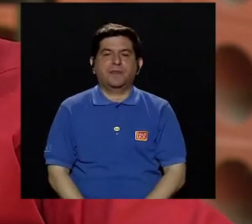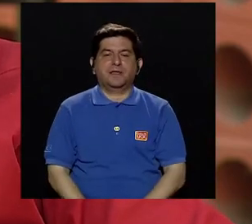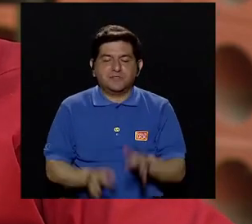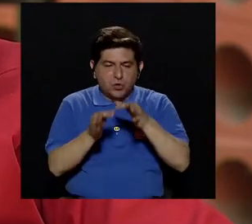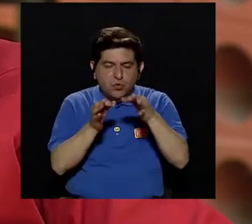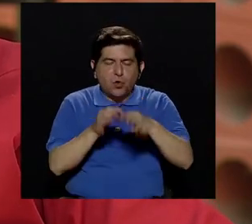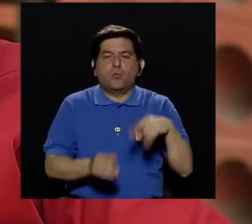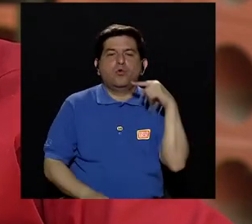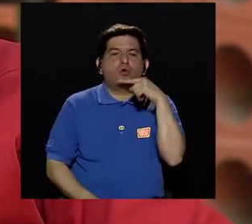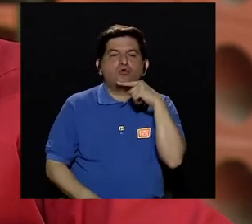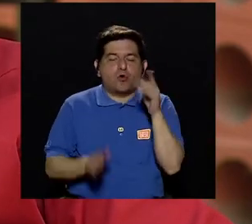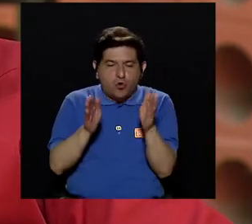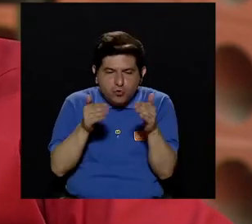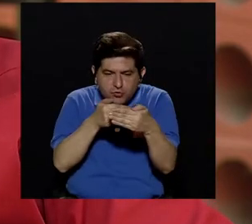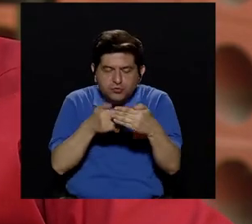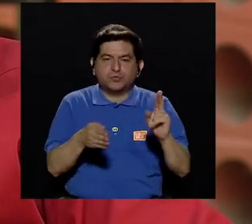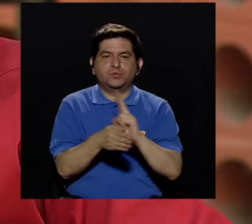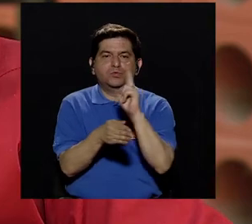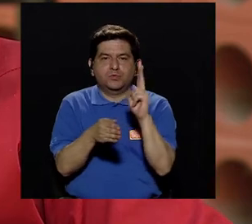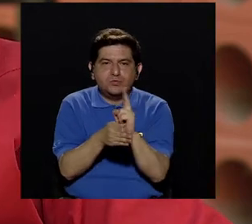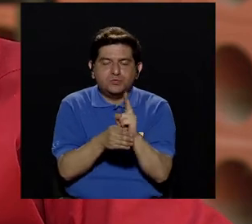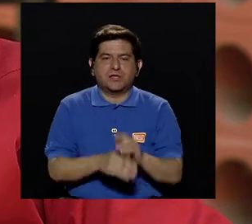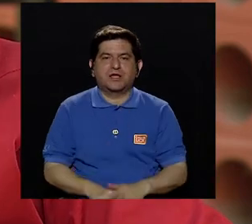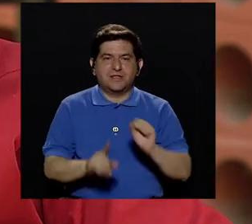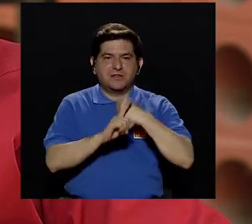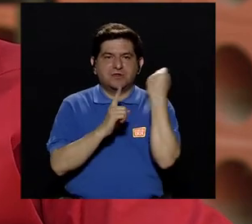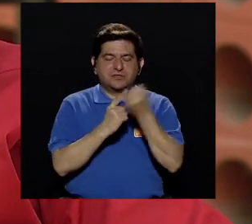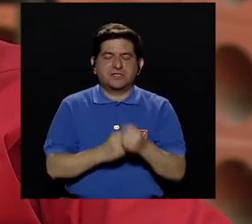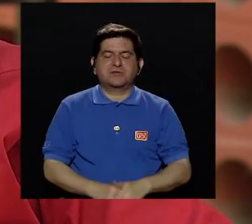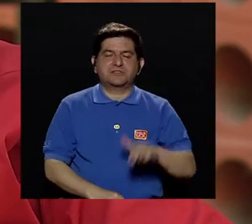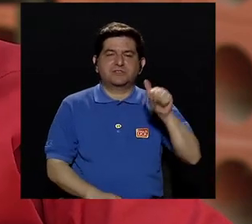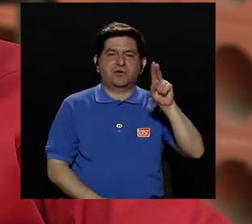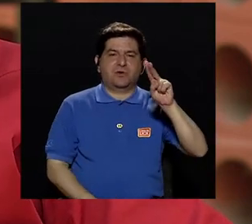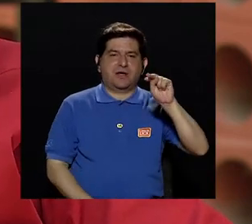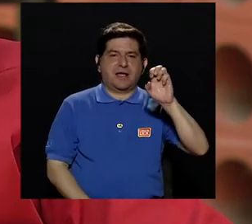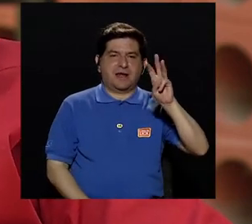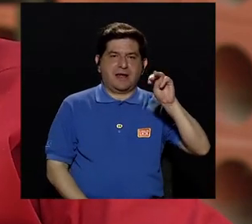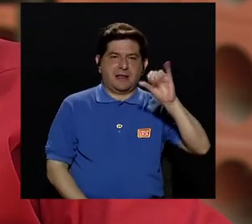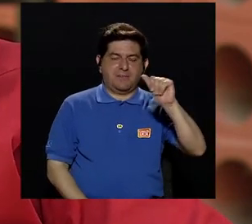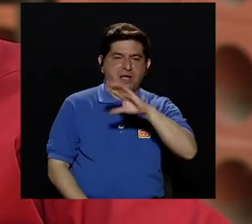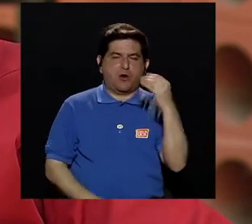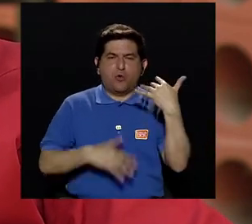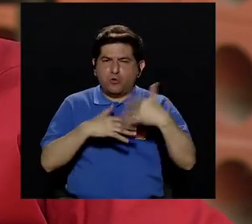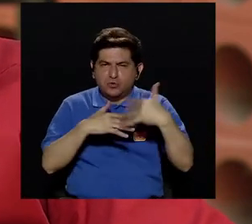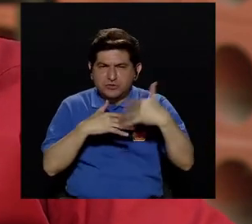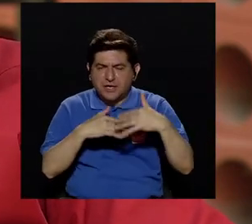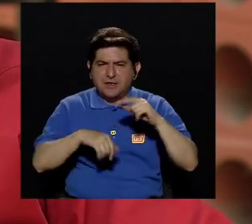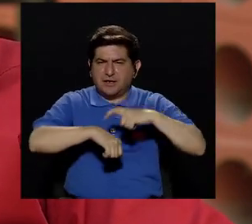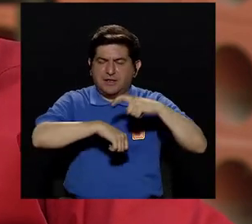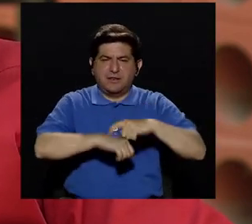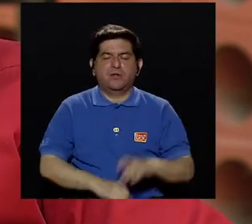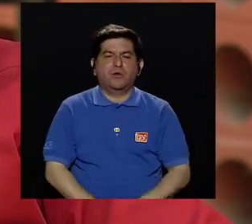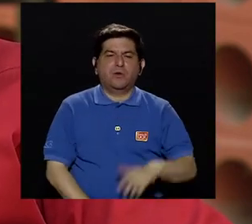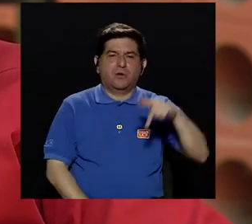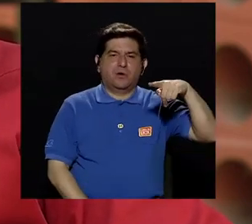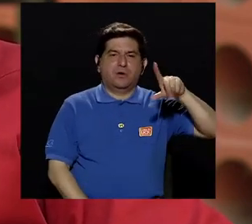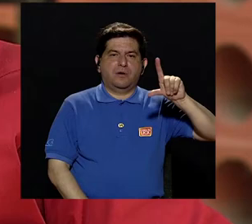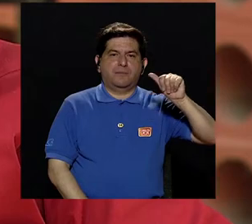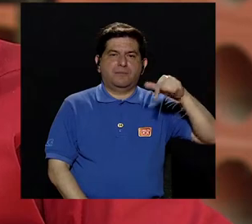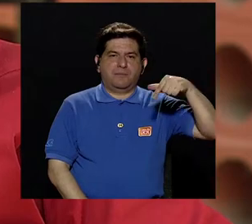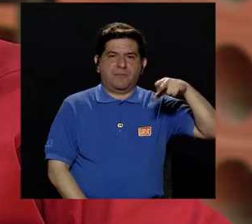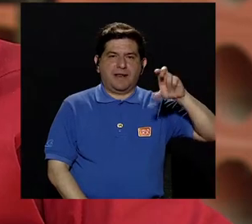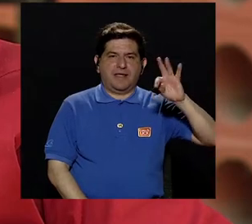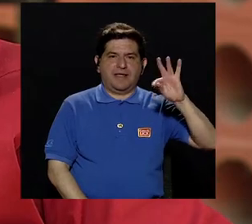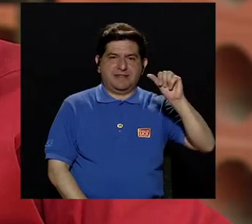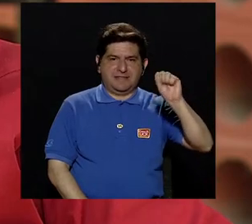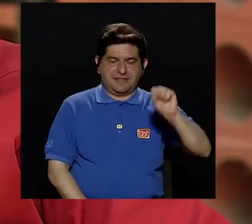glóbulos rojos empacados, que van a ser utilizados en condiciones de anemia o cuando hay sangrado. Vamos a tener las plaquetas, que